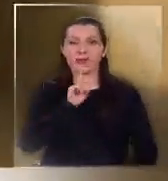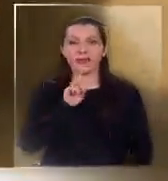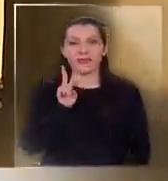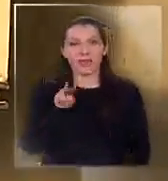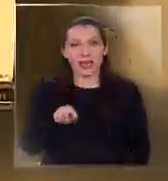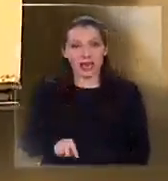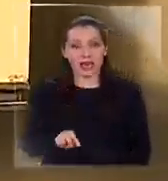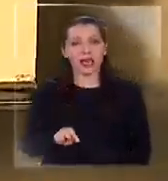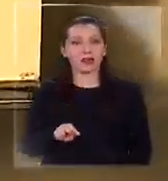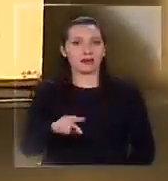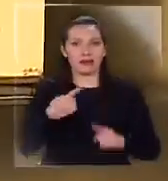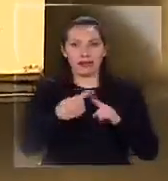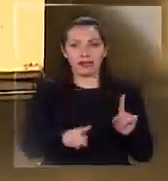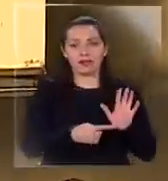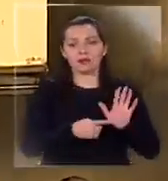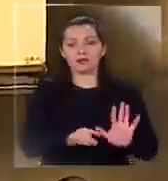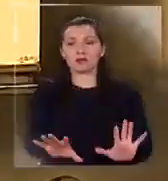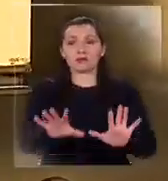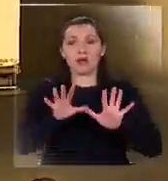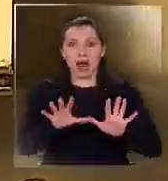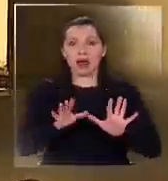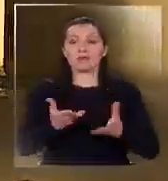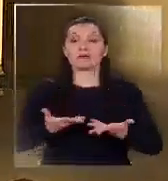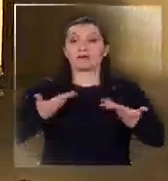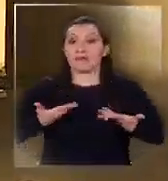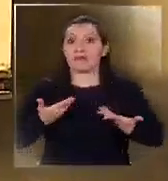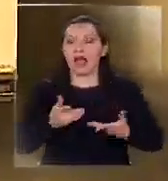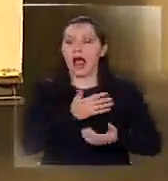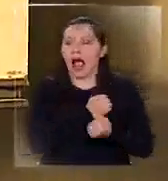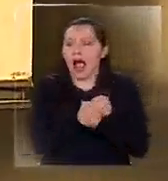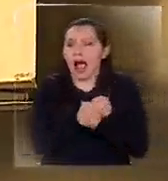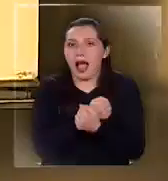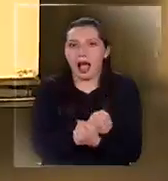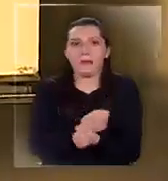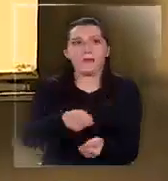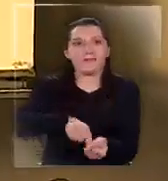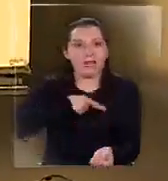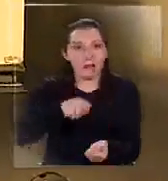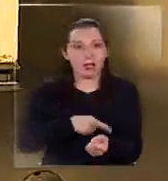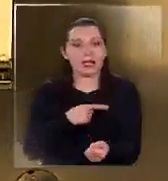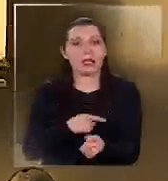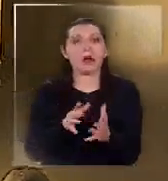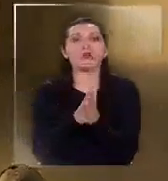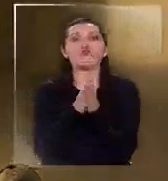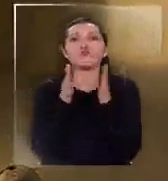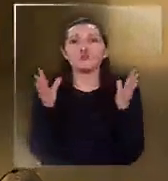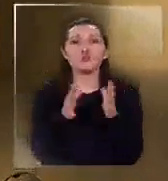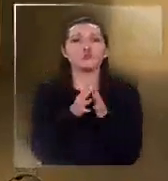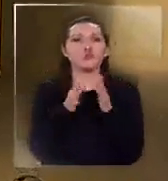con capitulazos maravillosos, llenos de energía, llenos de amor, llenos de familia. Y mucha,